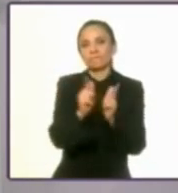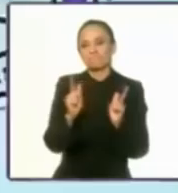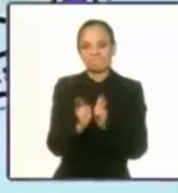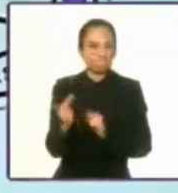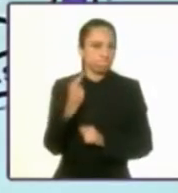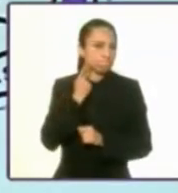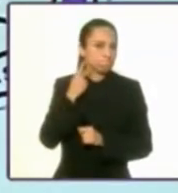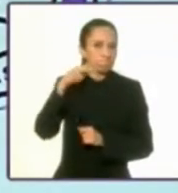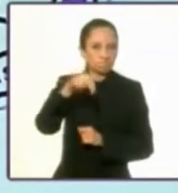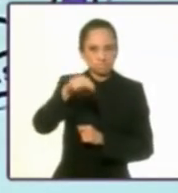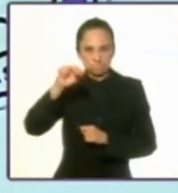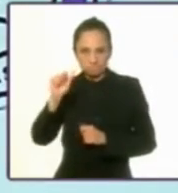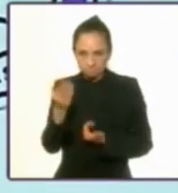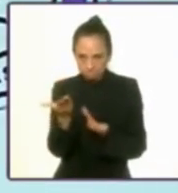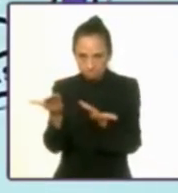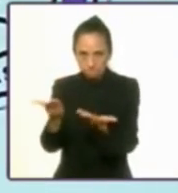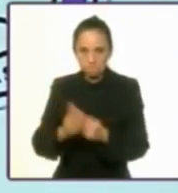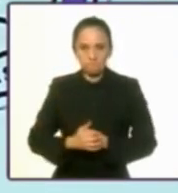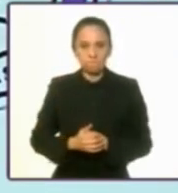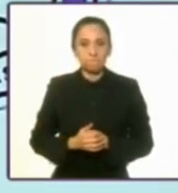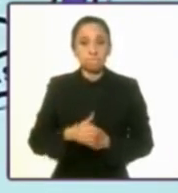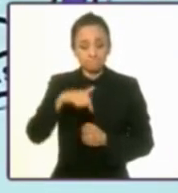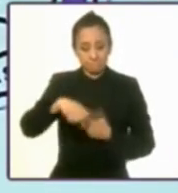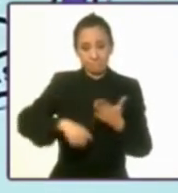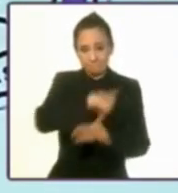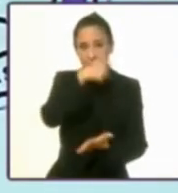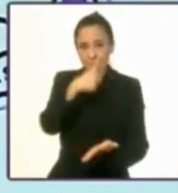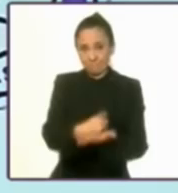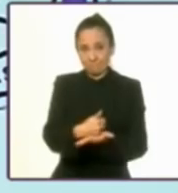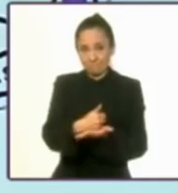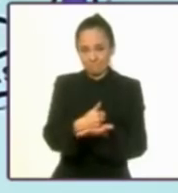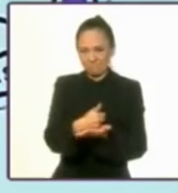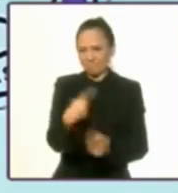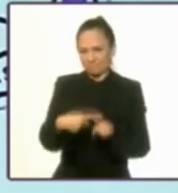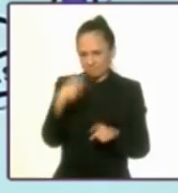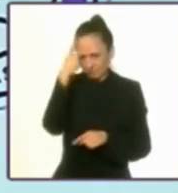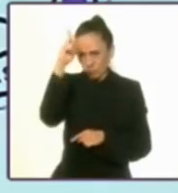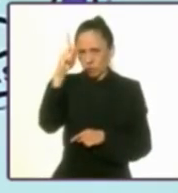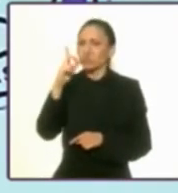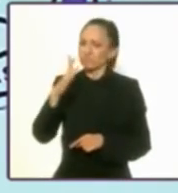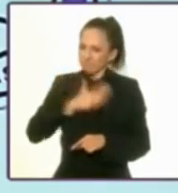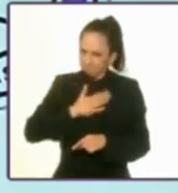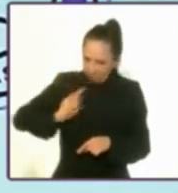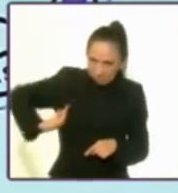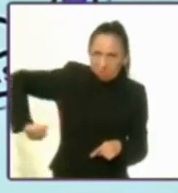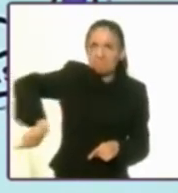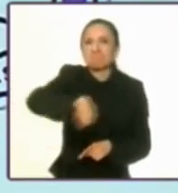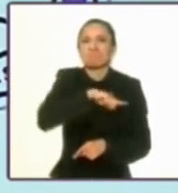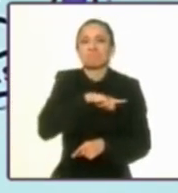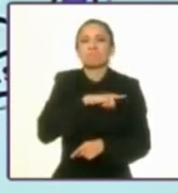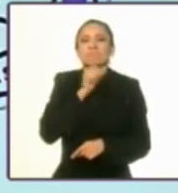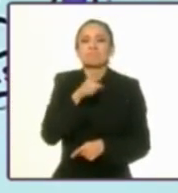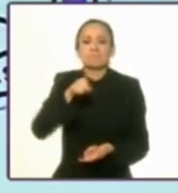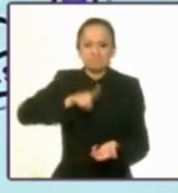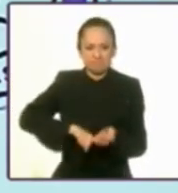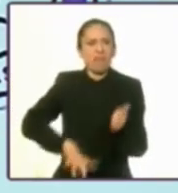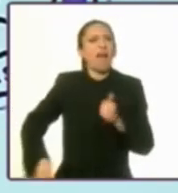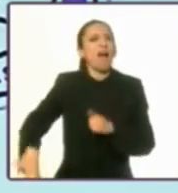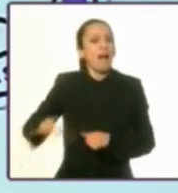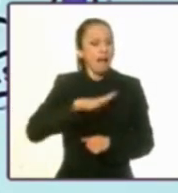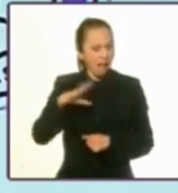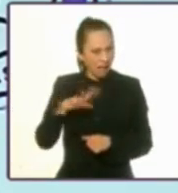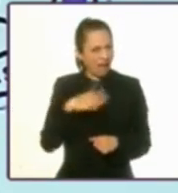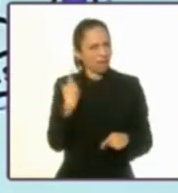candidata esta ciudad es nuestra es una ciudad que tiene todo el potencial